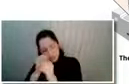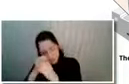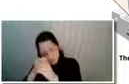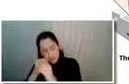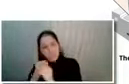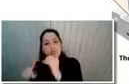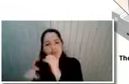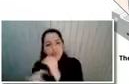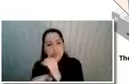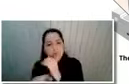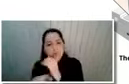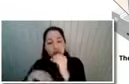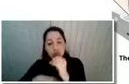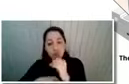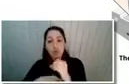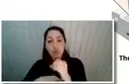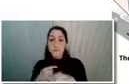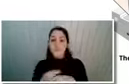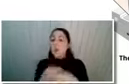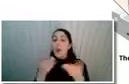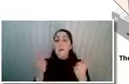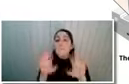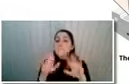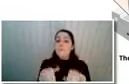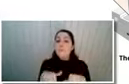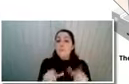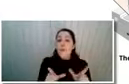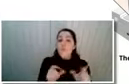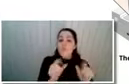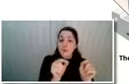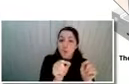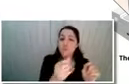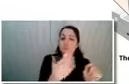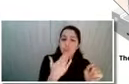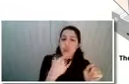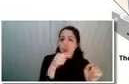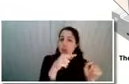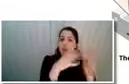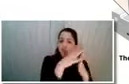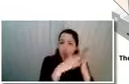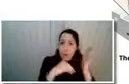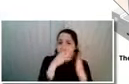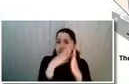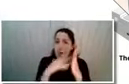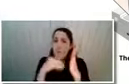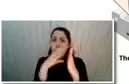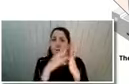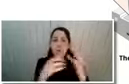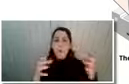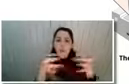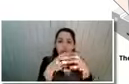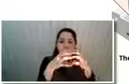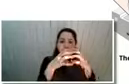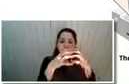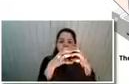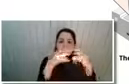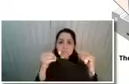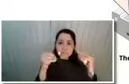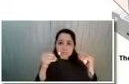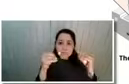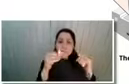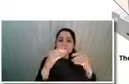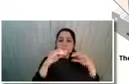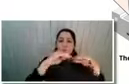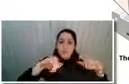original. ¿Cómo funciona esto entonces en laboratorio? Es que nosotros tenemos esta molécula de DNA que queremos copiar